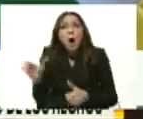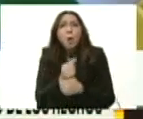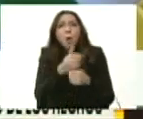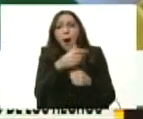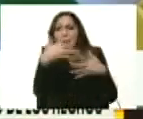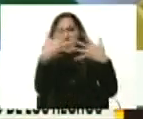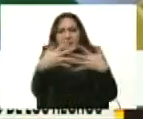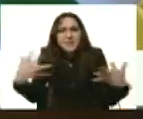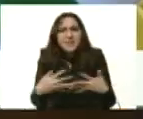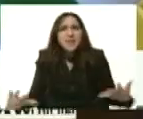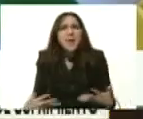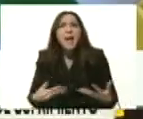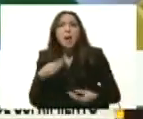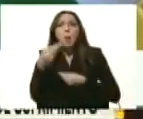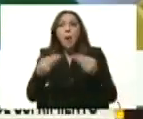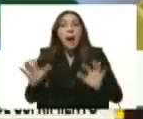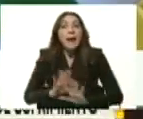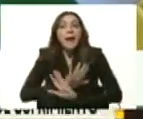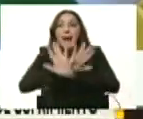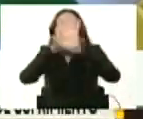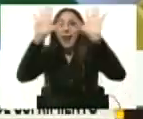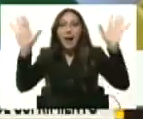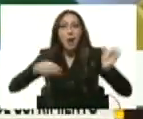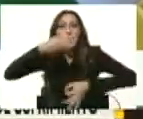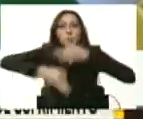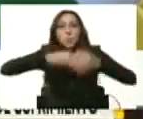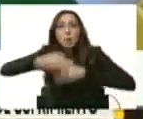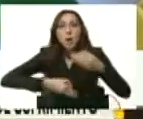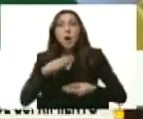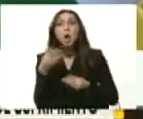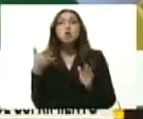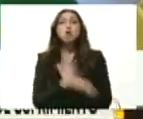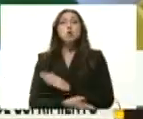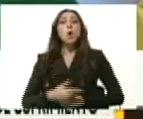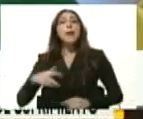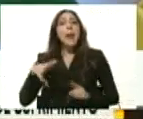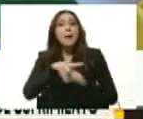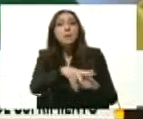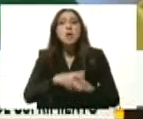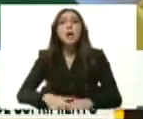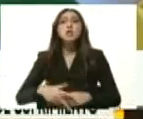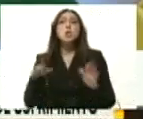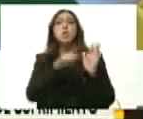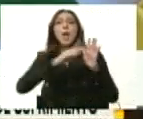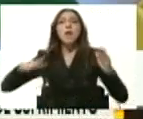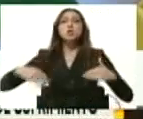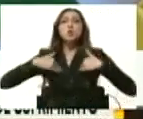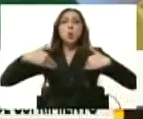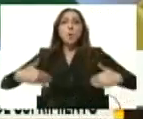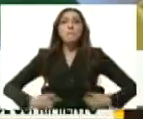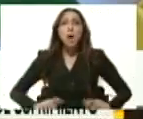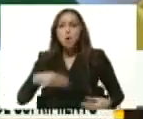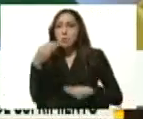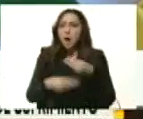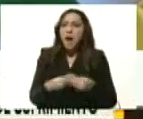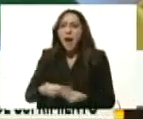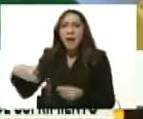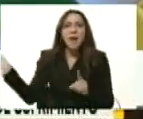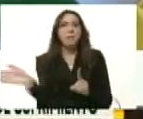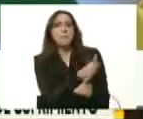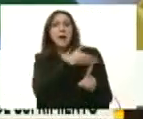con absoluta claridad las graves violaciones de los derechos humanos, masacres y